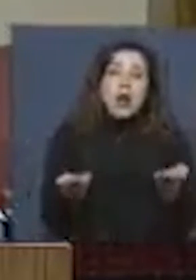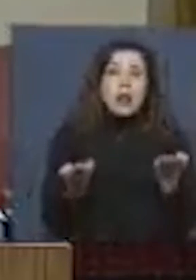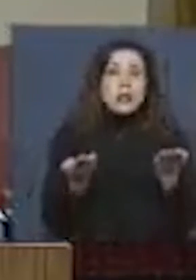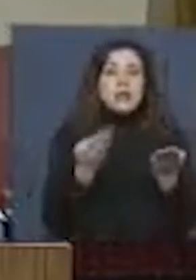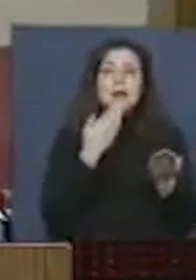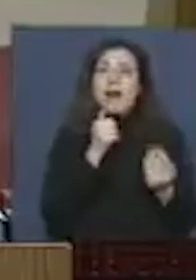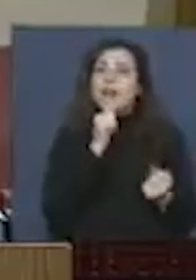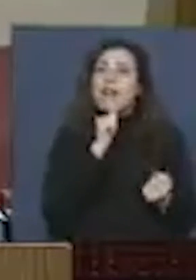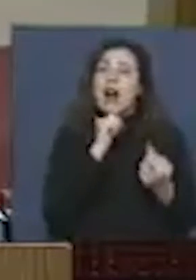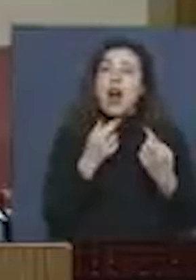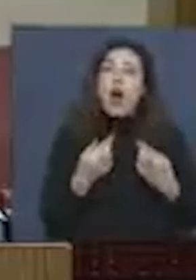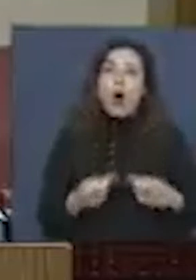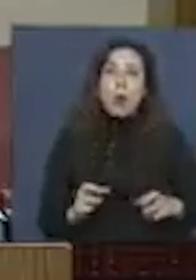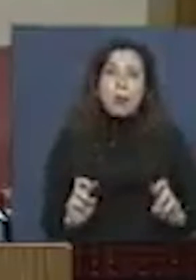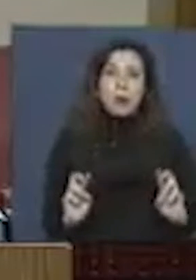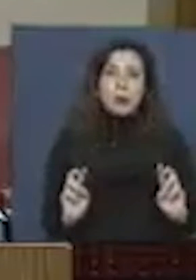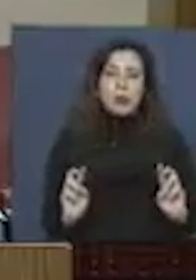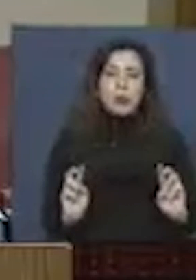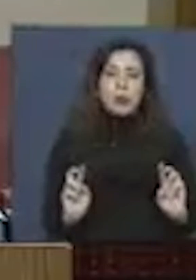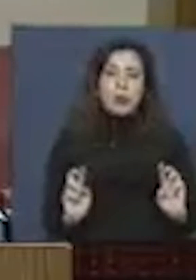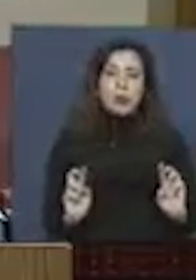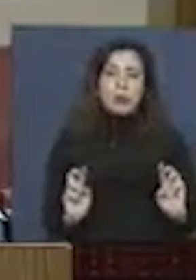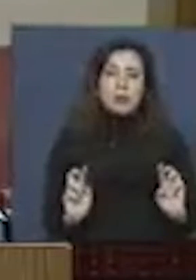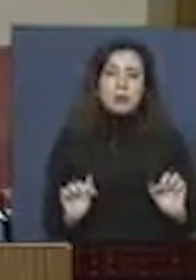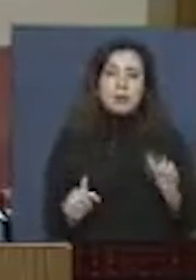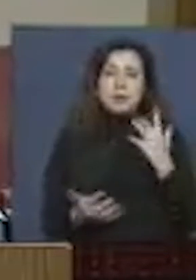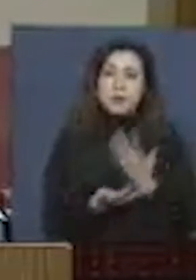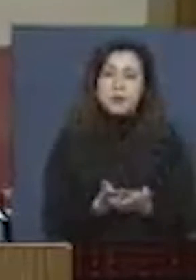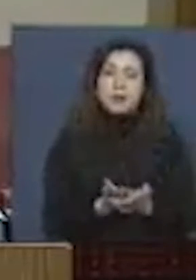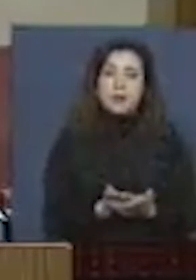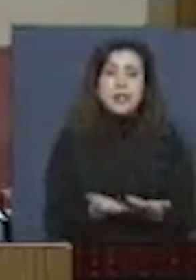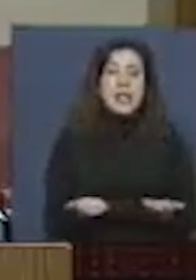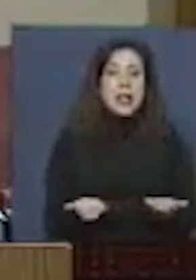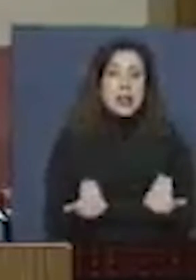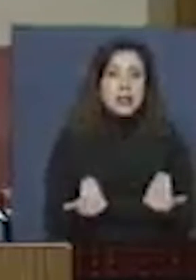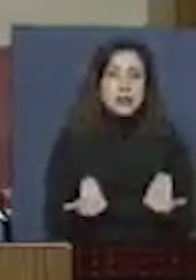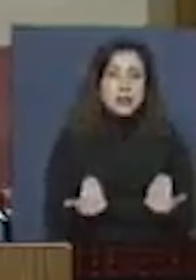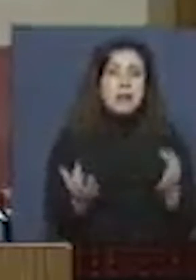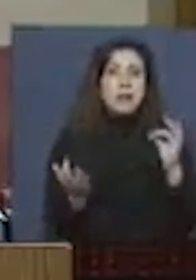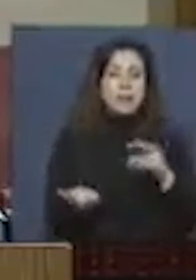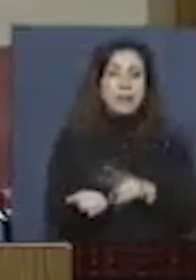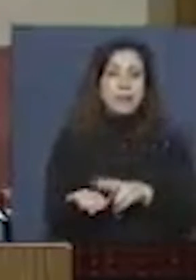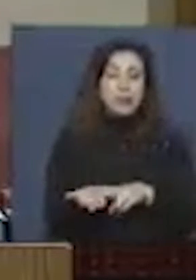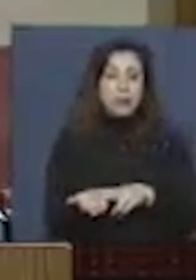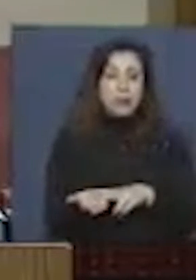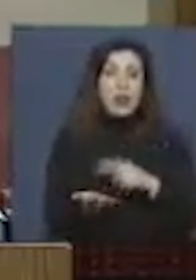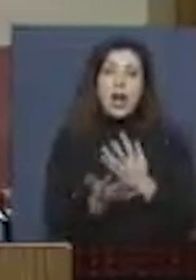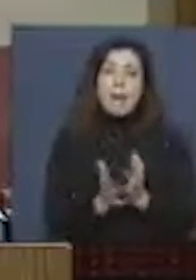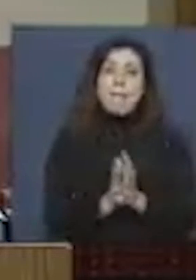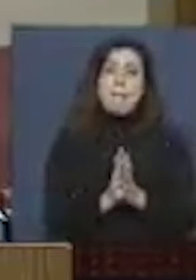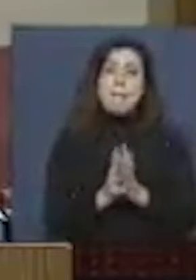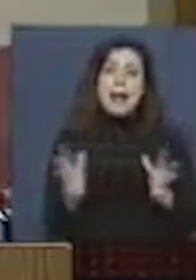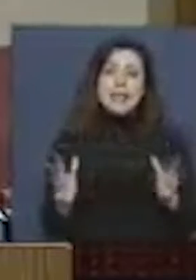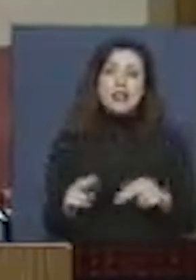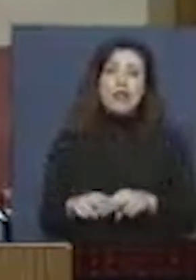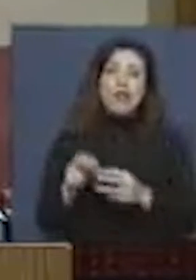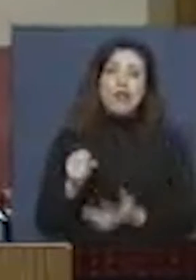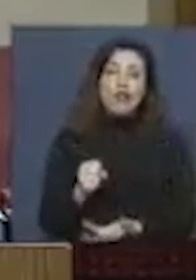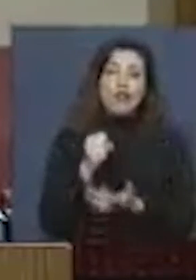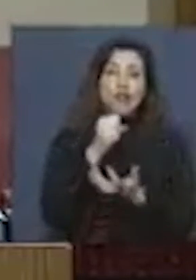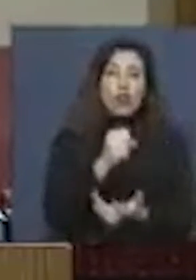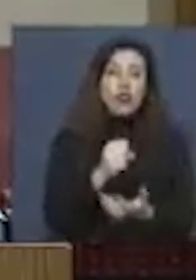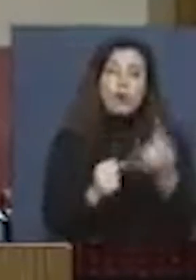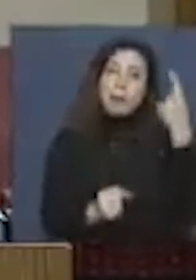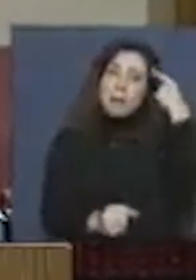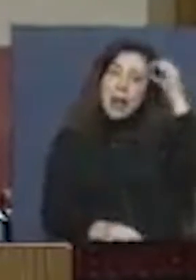supuesto de falta de oportunidades que hoy día tenemos. Necesitamos que efectivamente haya mayor cantidad de recursos para